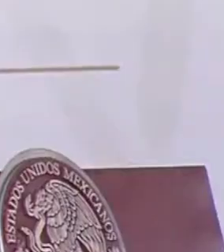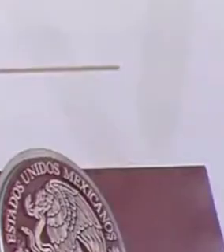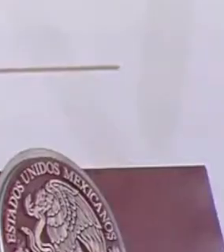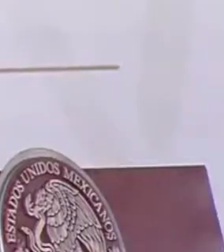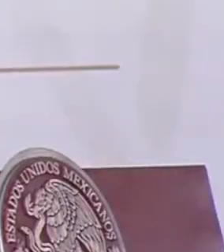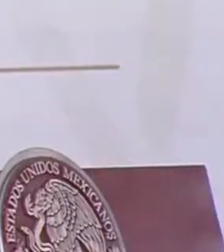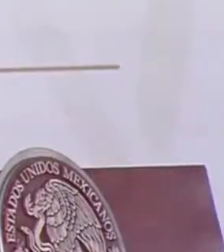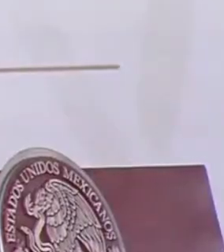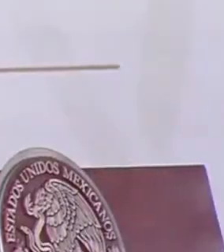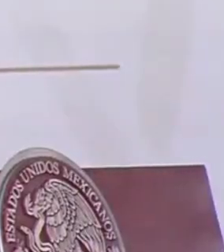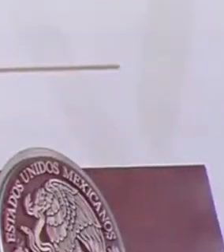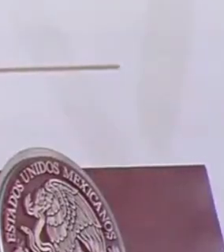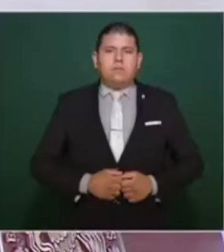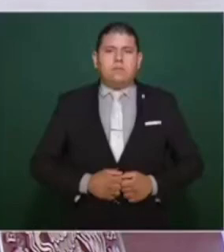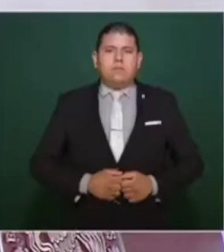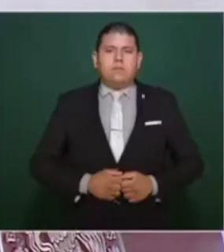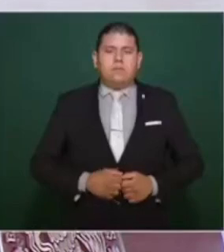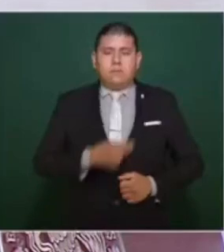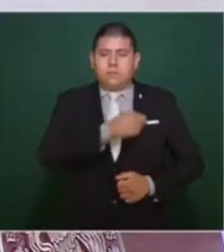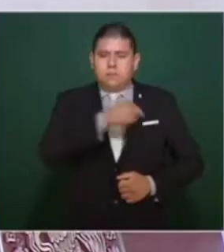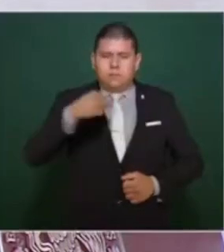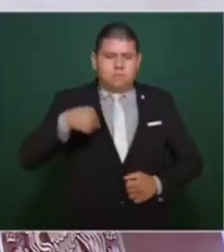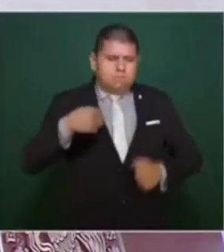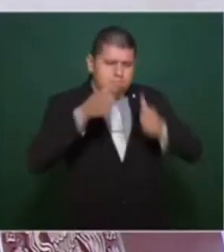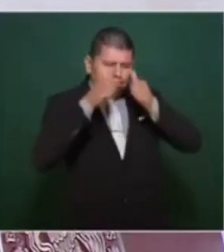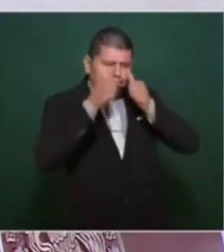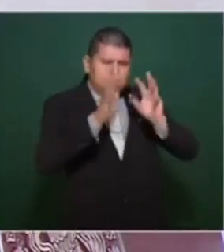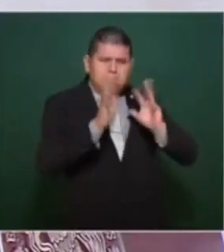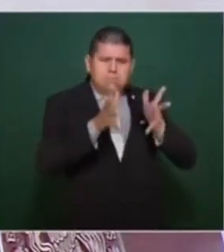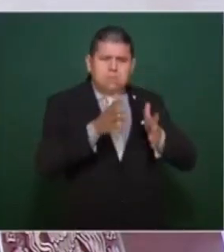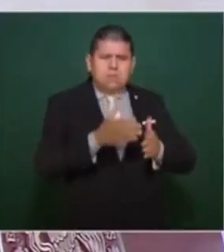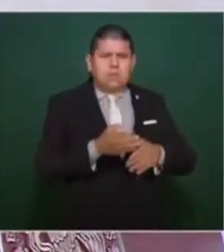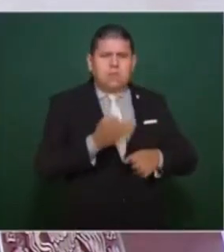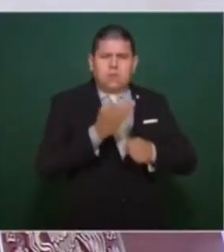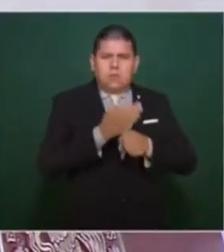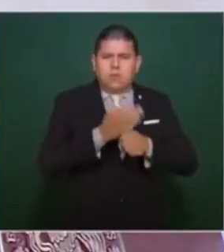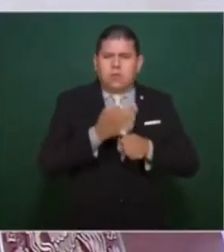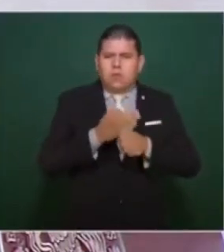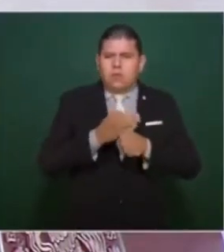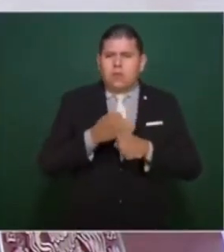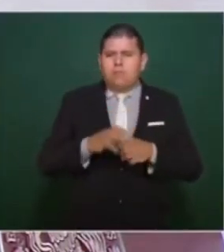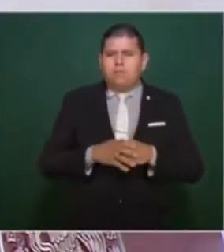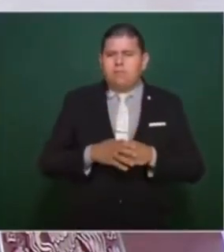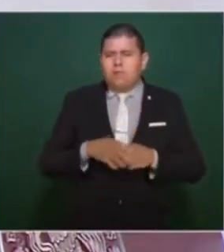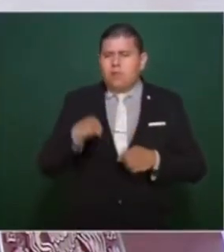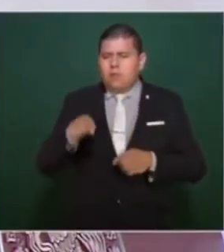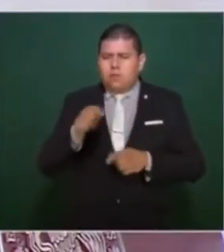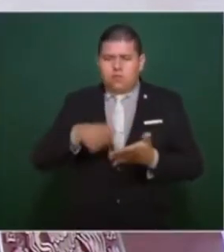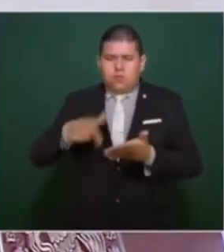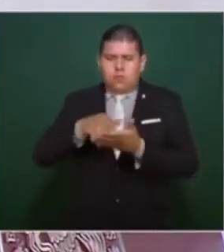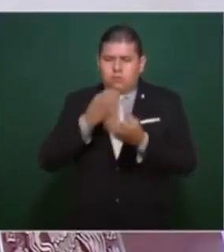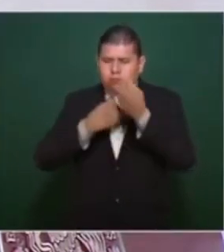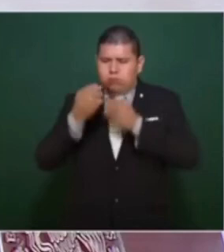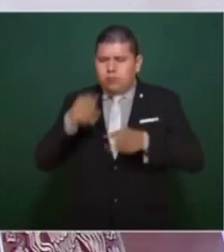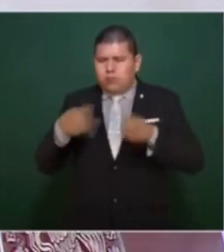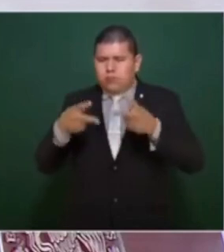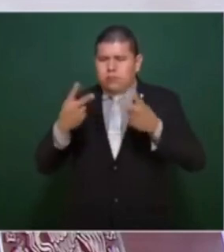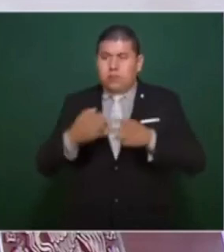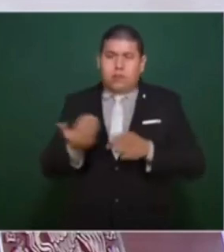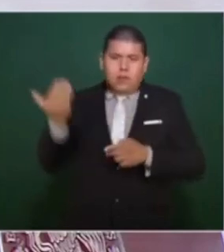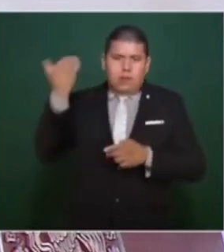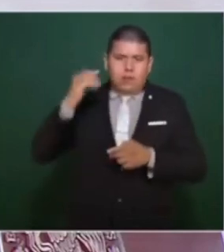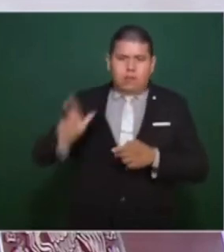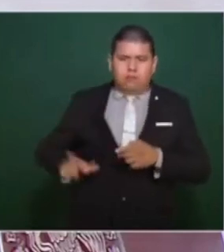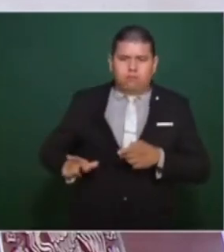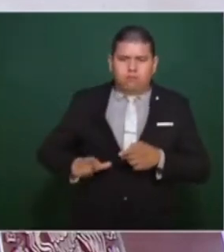de carácter jurídico, a carácter legal. Recuperamos ya un restaurante que al salir la administración